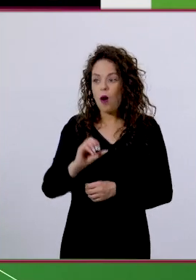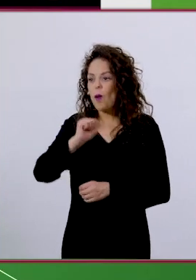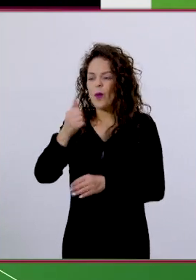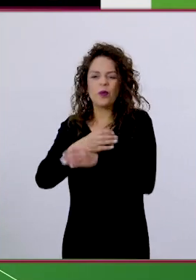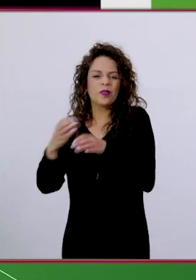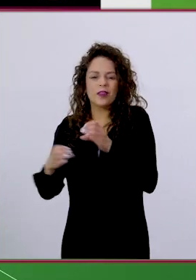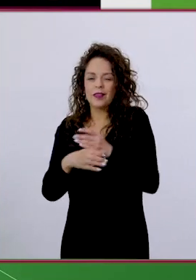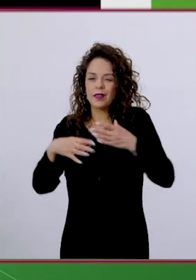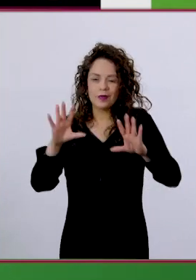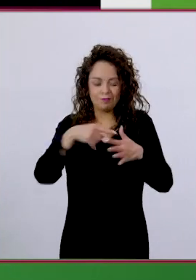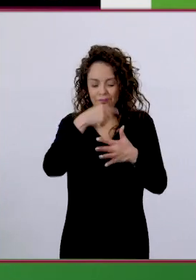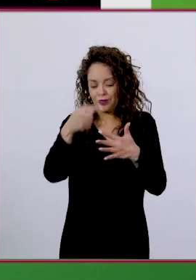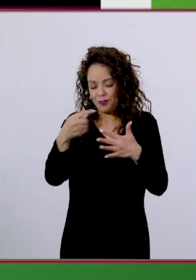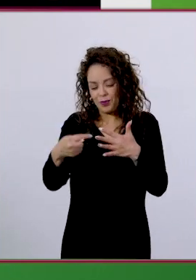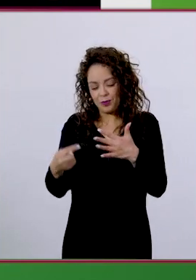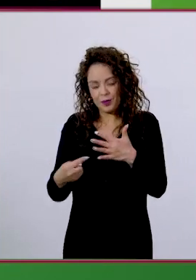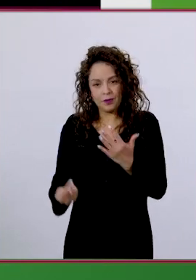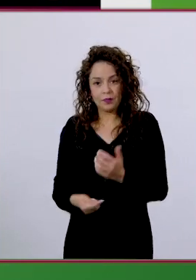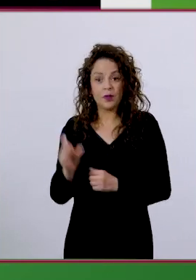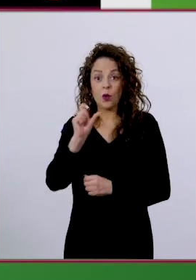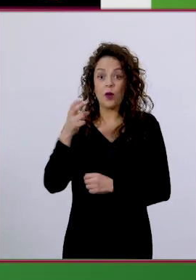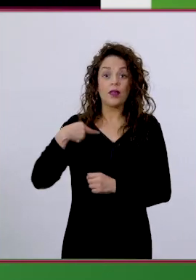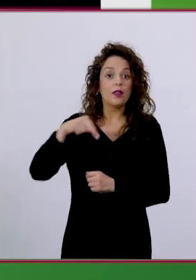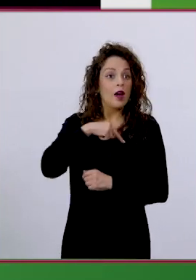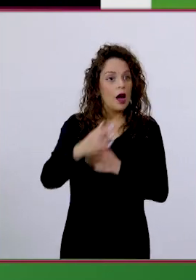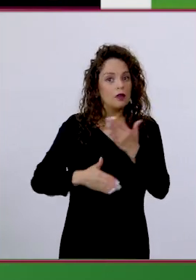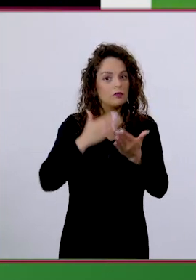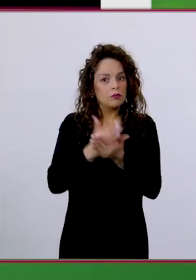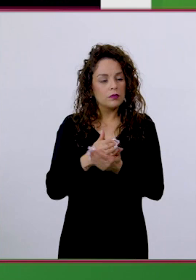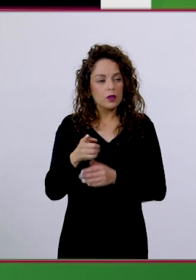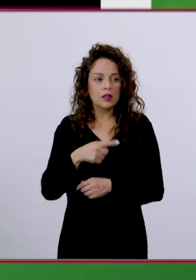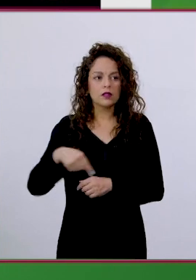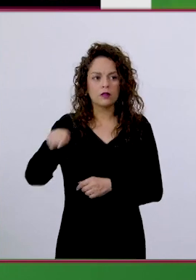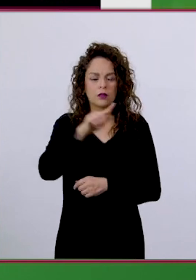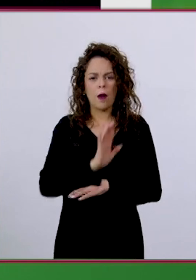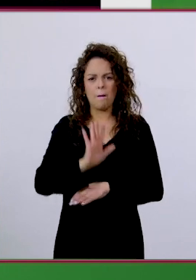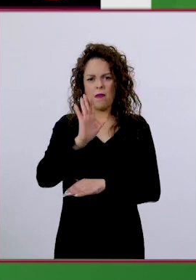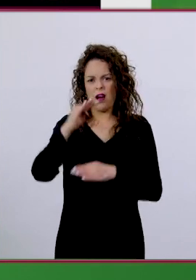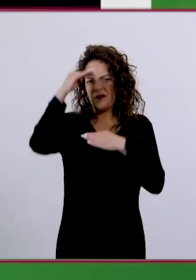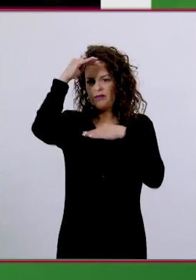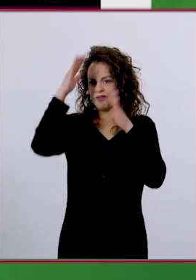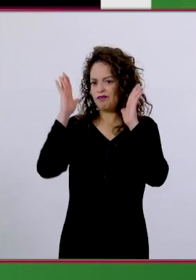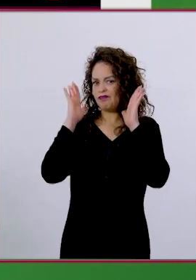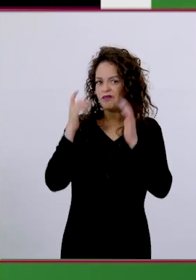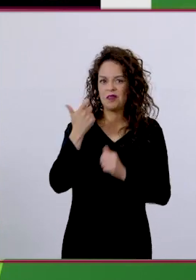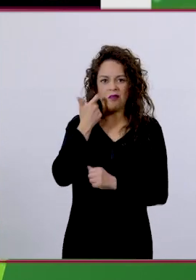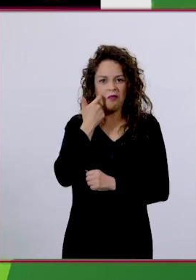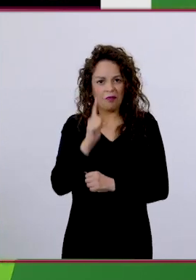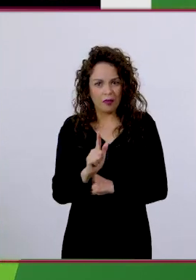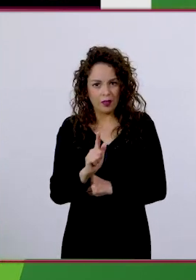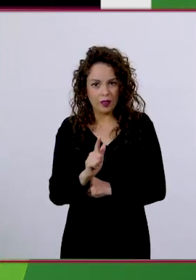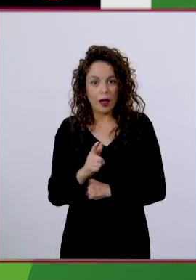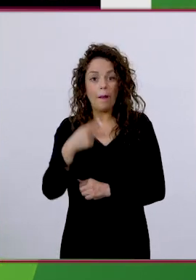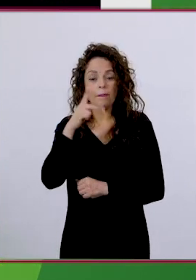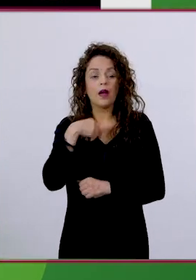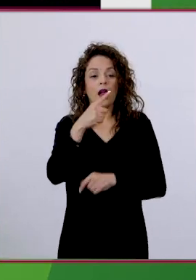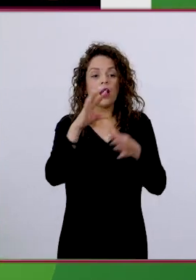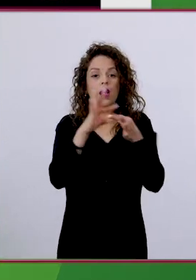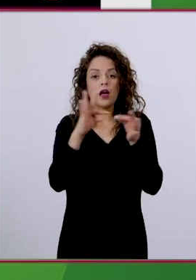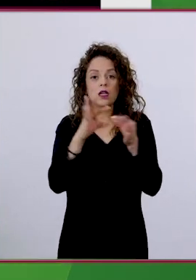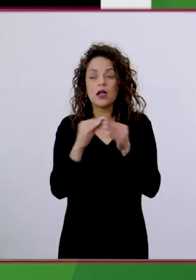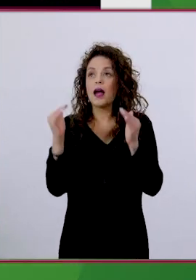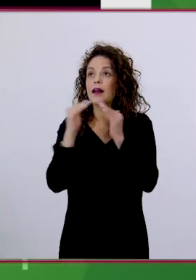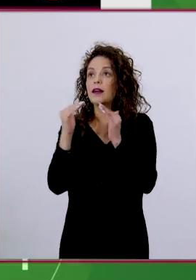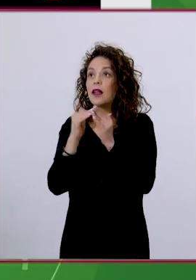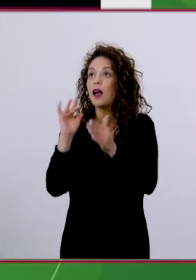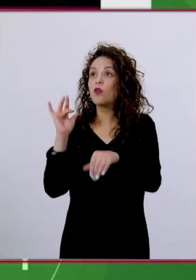estilo, ¿no? Entonces, cuando nosotros llegamos, ellos estaban un poquito como cerrados y cuando les explicamos que la casa no se iba a tocar, sino lo que se